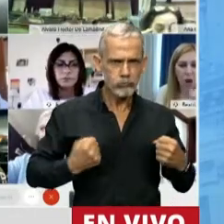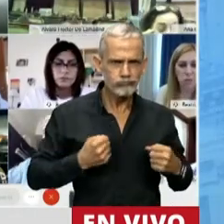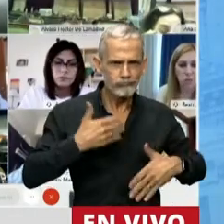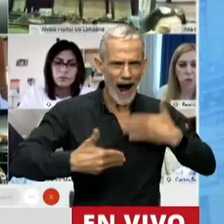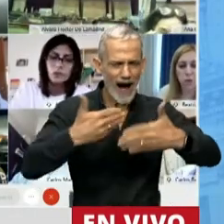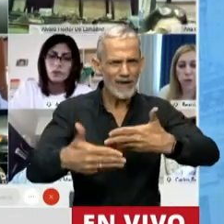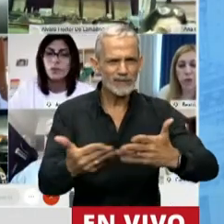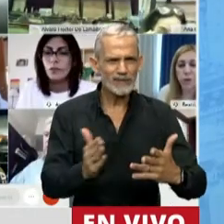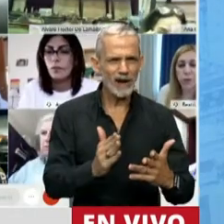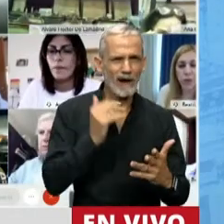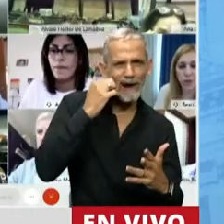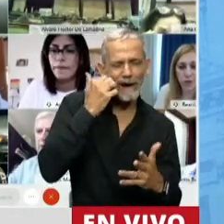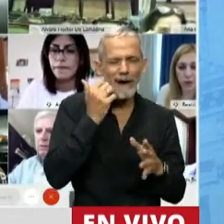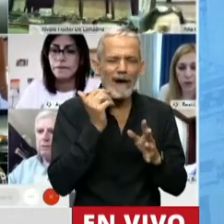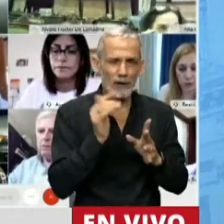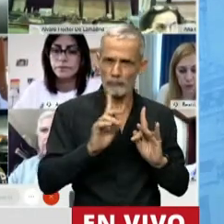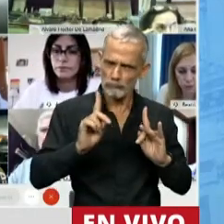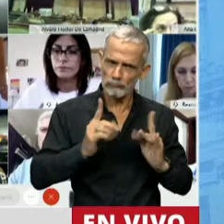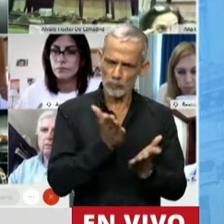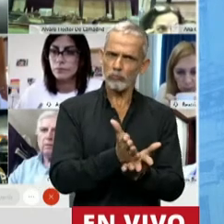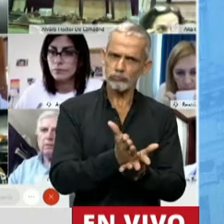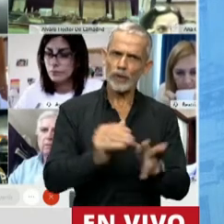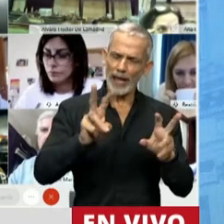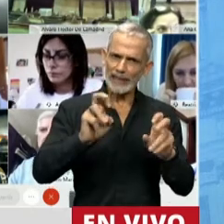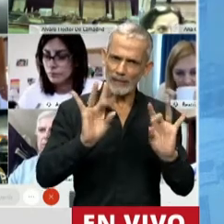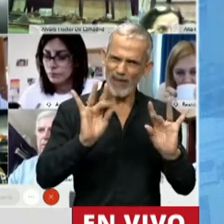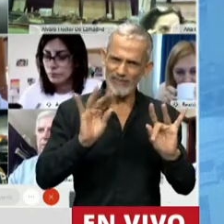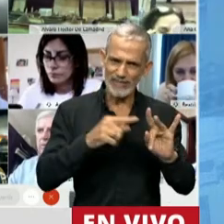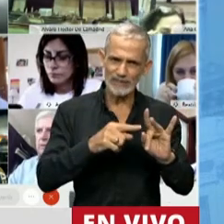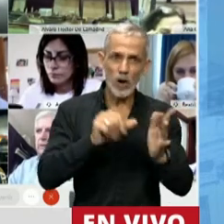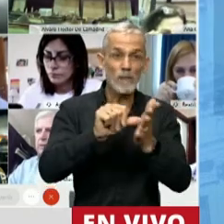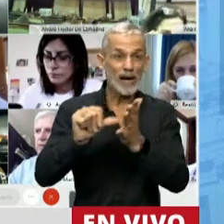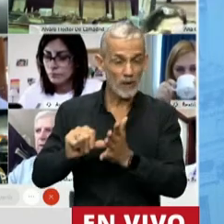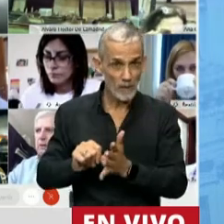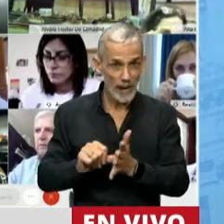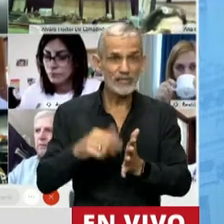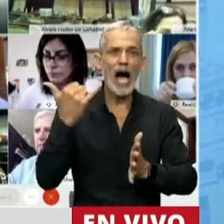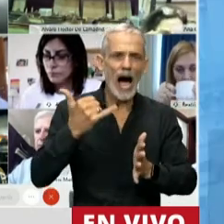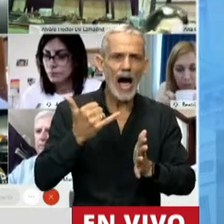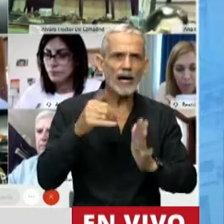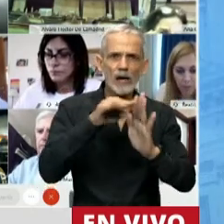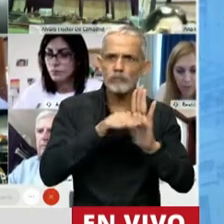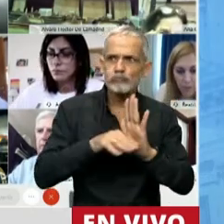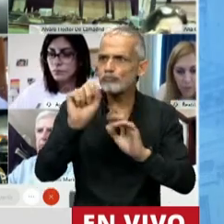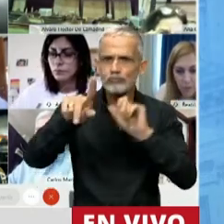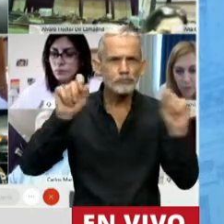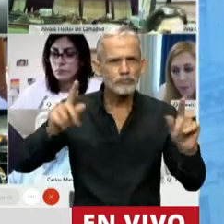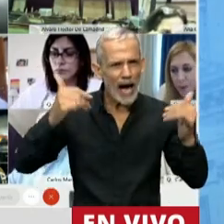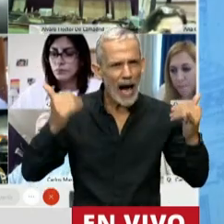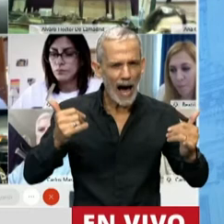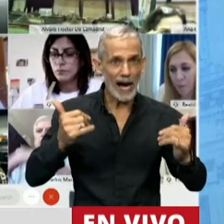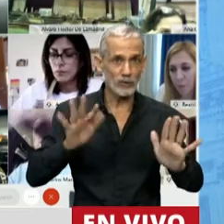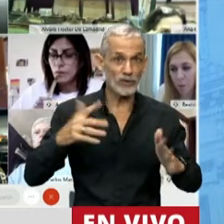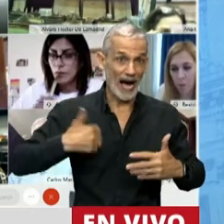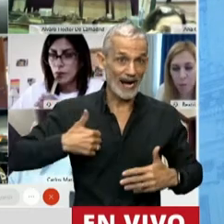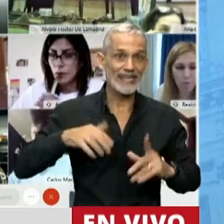avanzar de manera muy firme sobre un tema muy complejo, sobre un tema donde los países obviamente tienen regulaciones distintas y nuestro país se